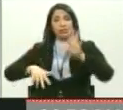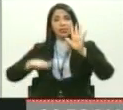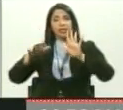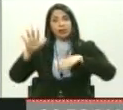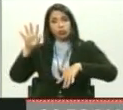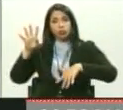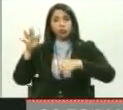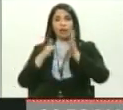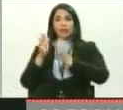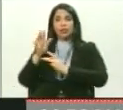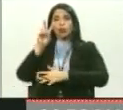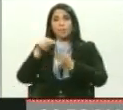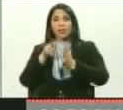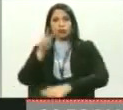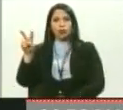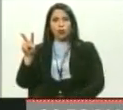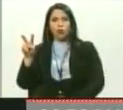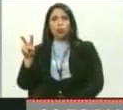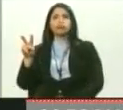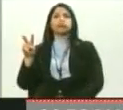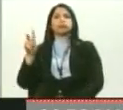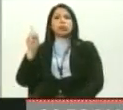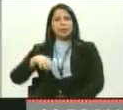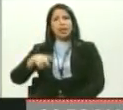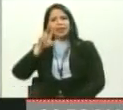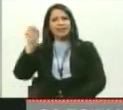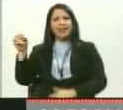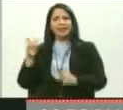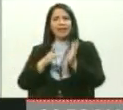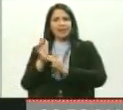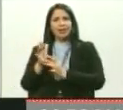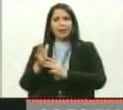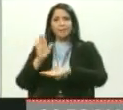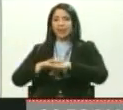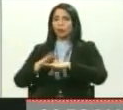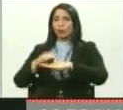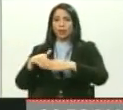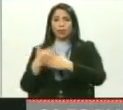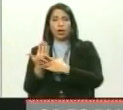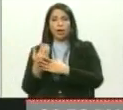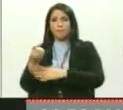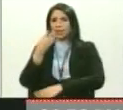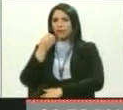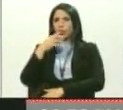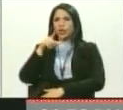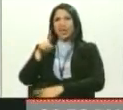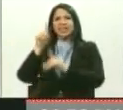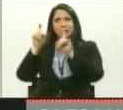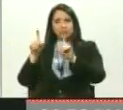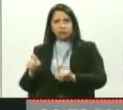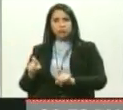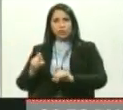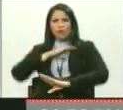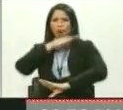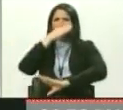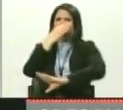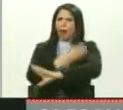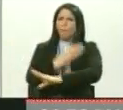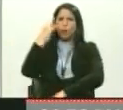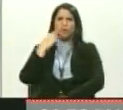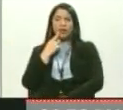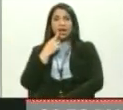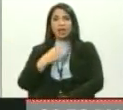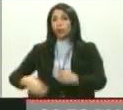2002, lo que pasó el 30 de abril en la madrugada en Miraflores, fue un ensayo de la Furia Bolivariana que todavía no